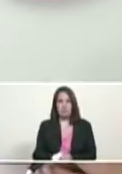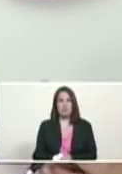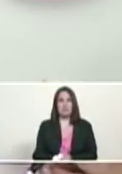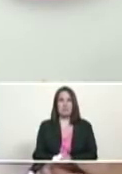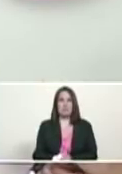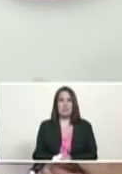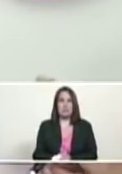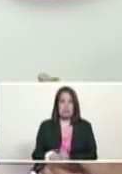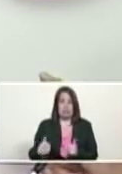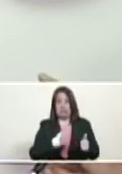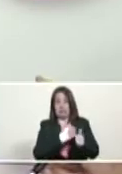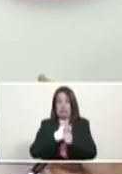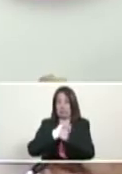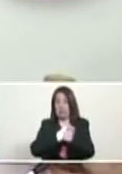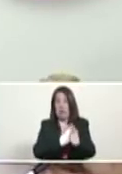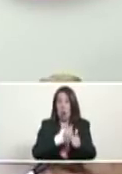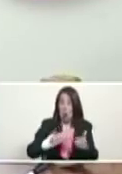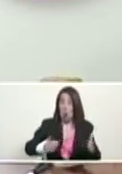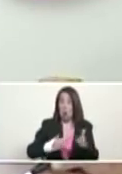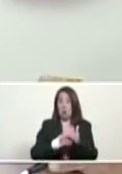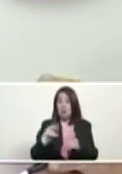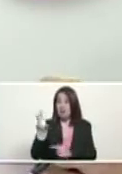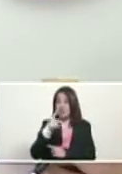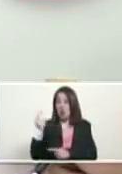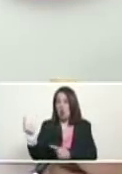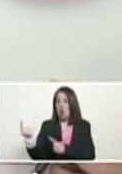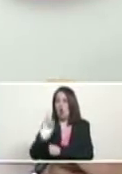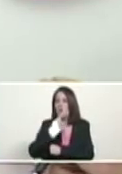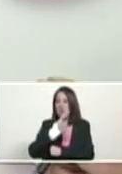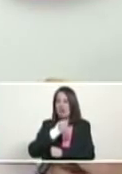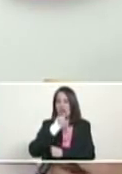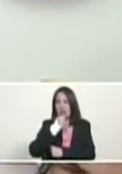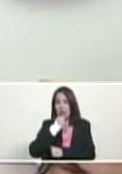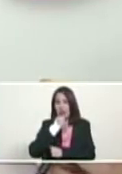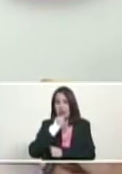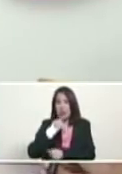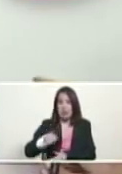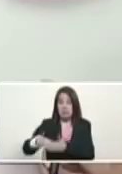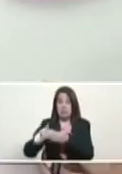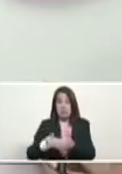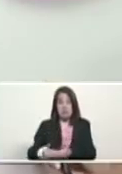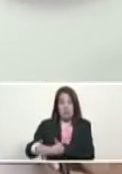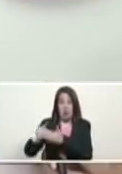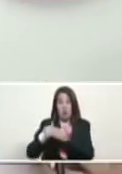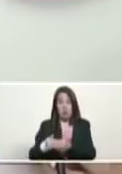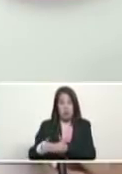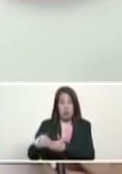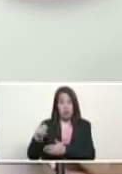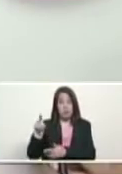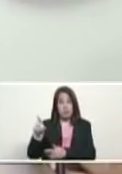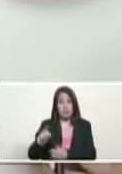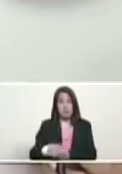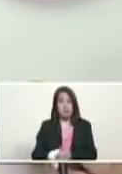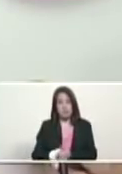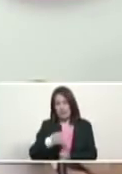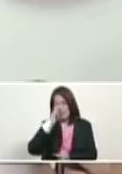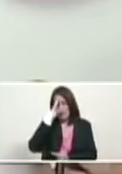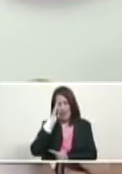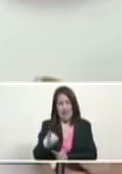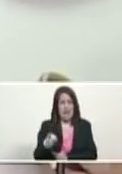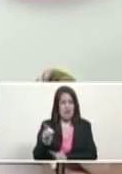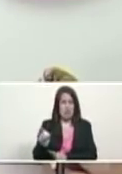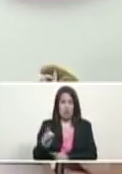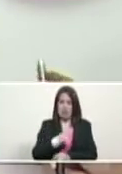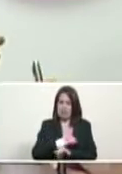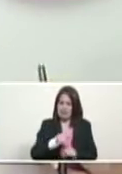Una persecución contra Venezuela, ordenada por el Pentágono, por el Comando Sur, directamente. Ya estamos avanzando,